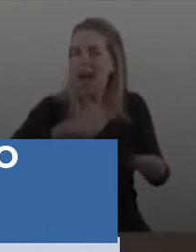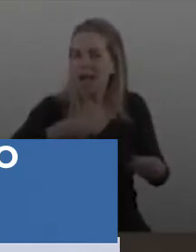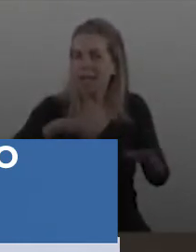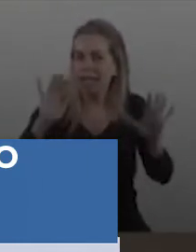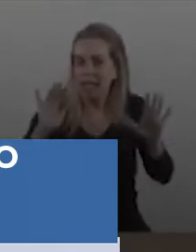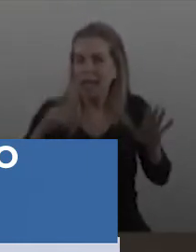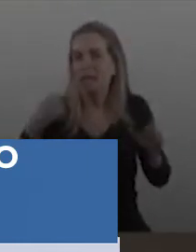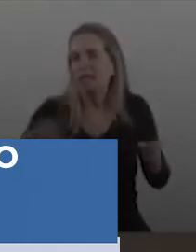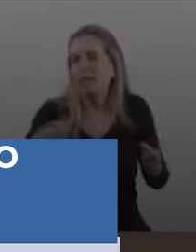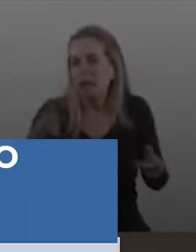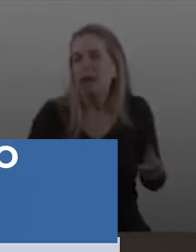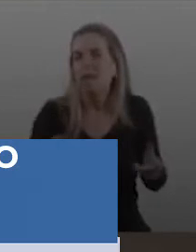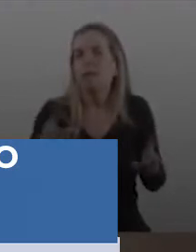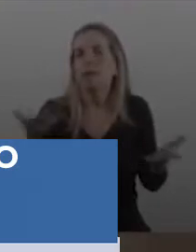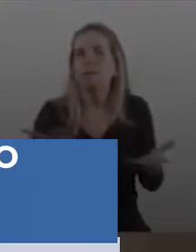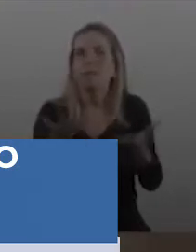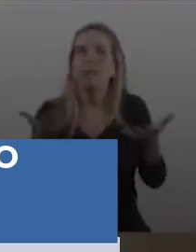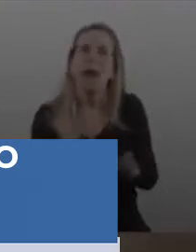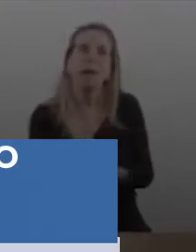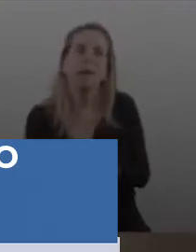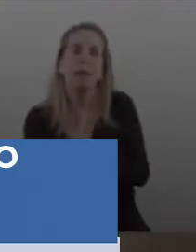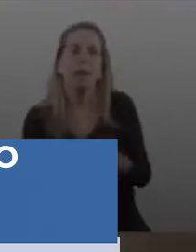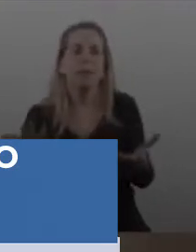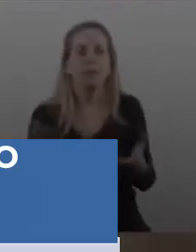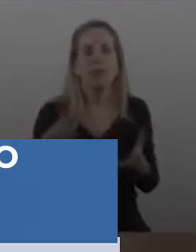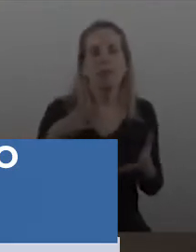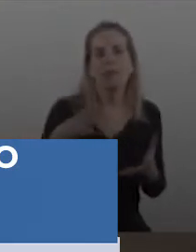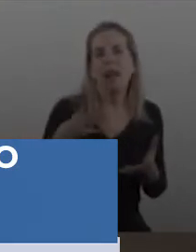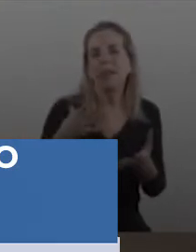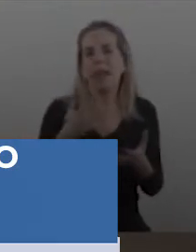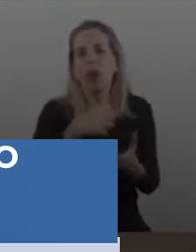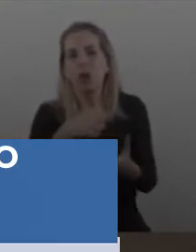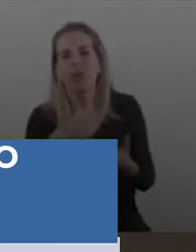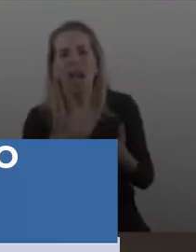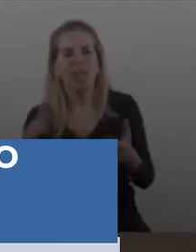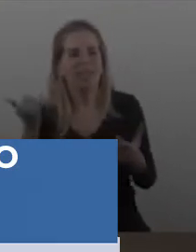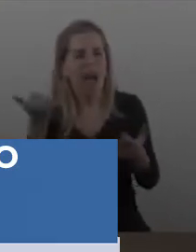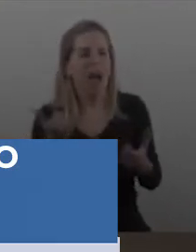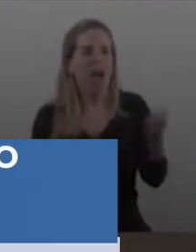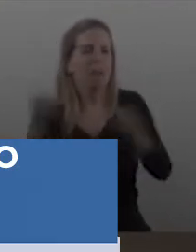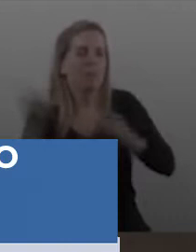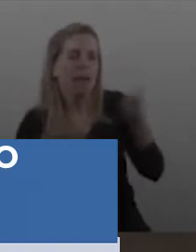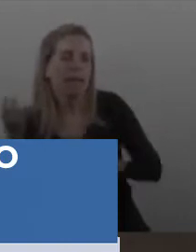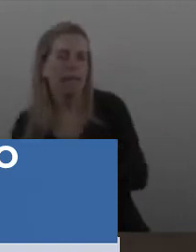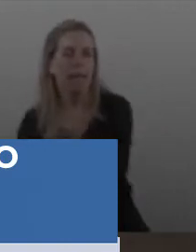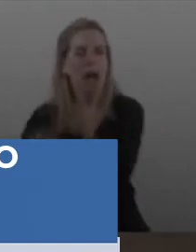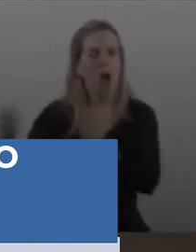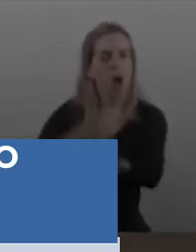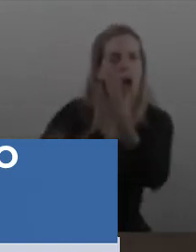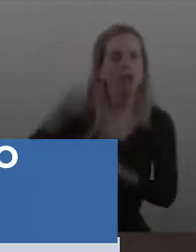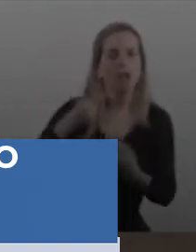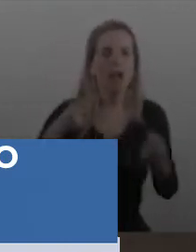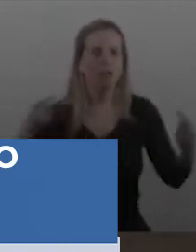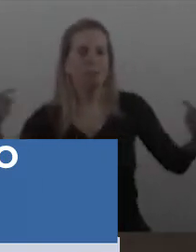días se siembra desesperanza y se siembran antinomias y nos quieren enfrentar y nos quieren